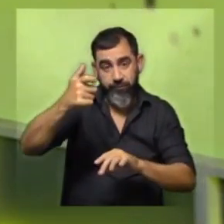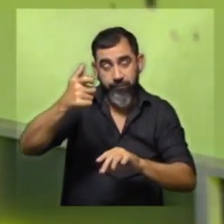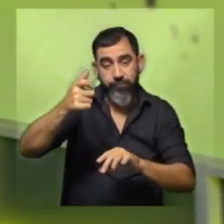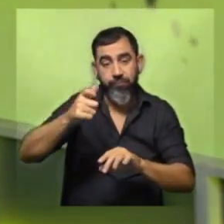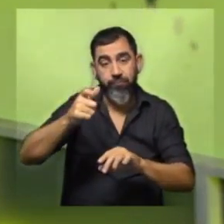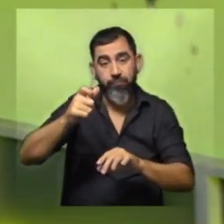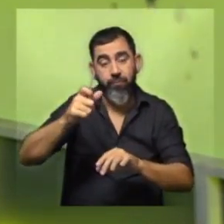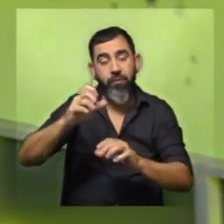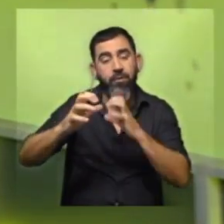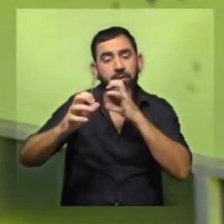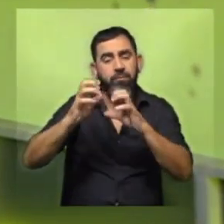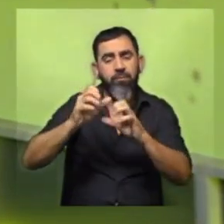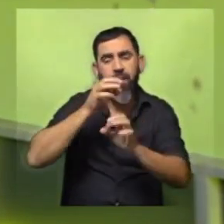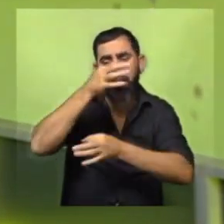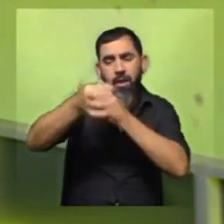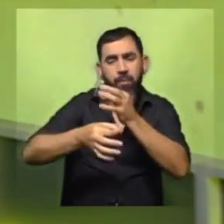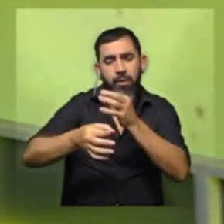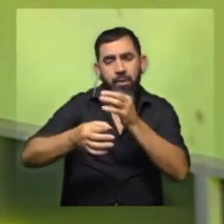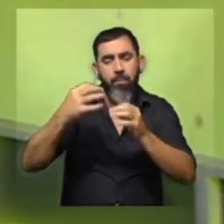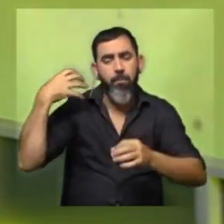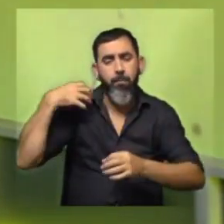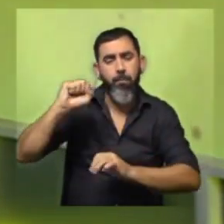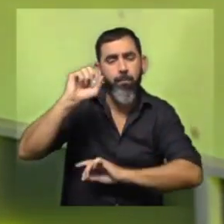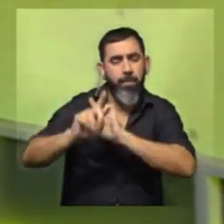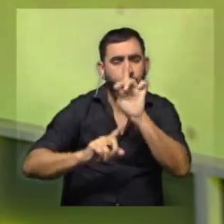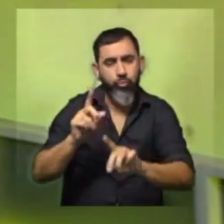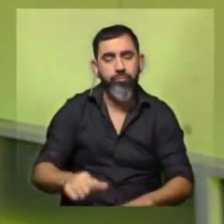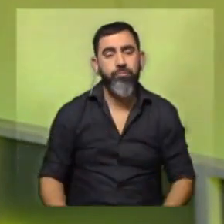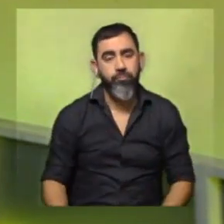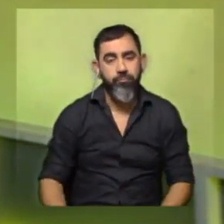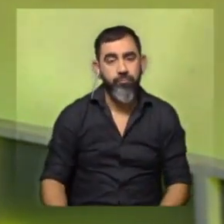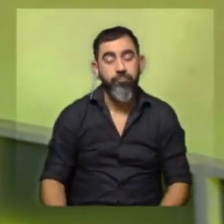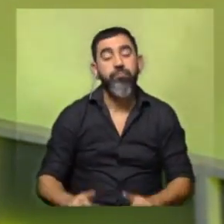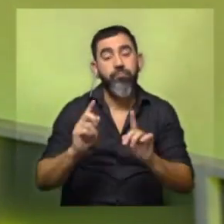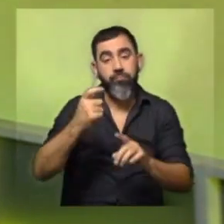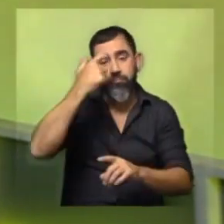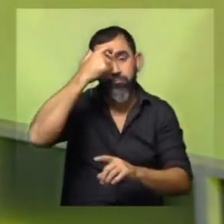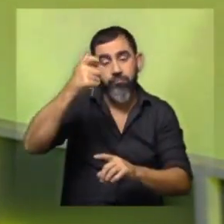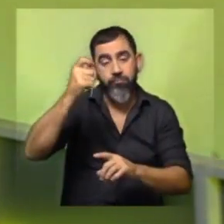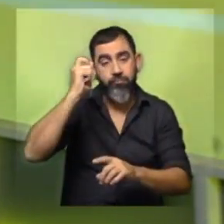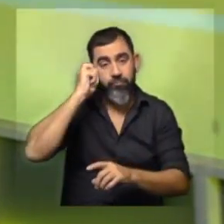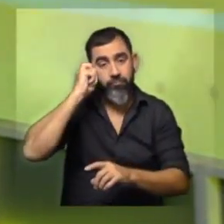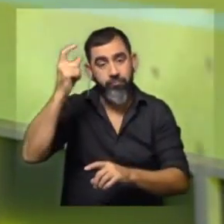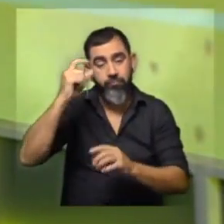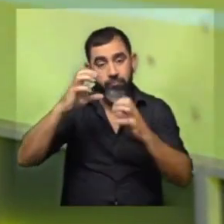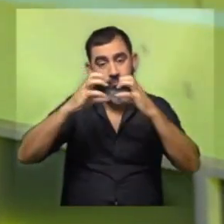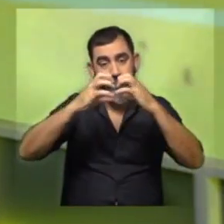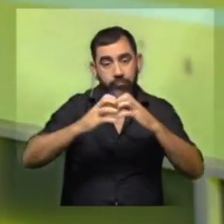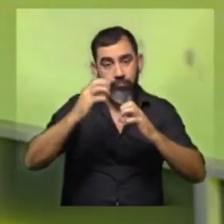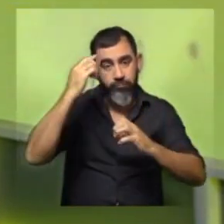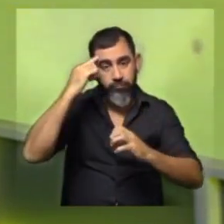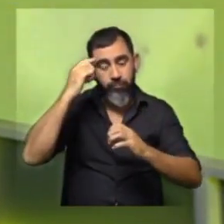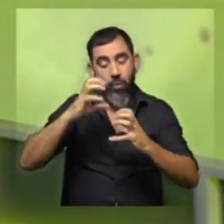popular electrodoméstico para explicar una serie de mitos que lo rodean. Y tenemos ciencia aplicada al conocimiento del cerebro, uno de